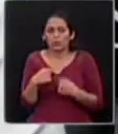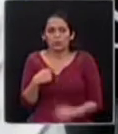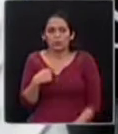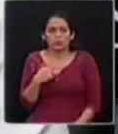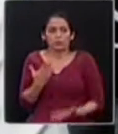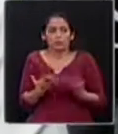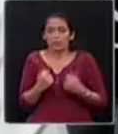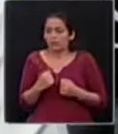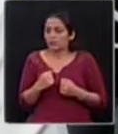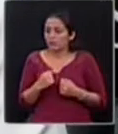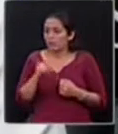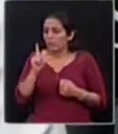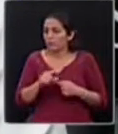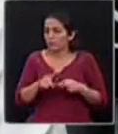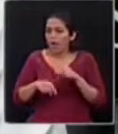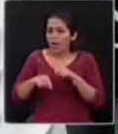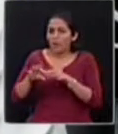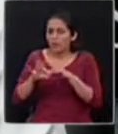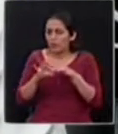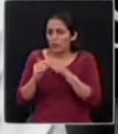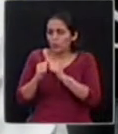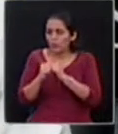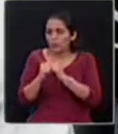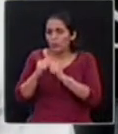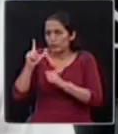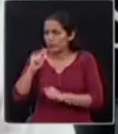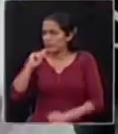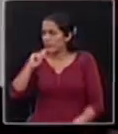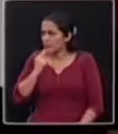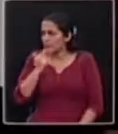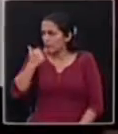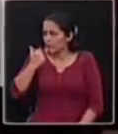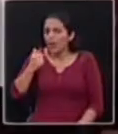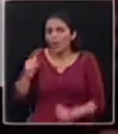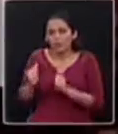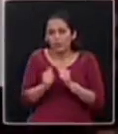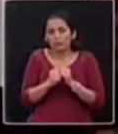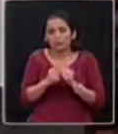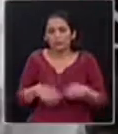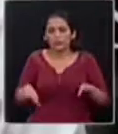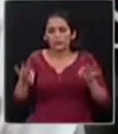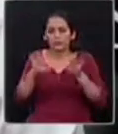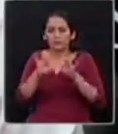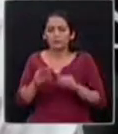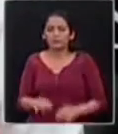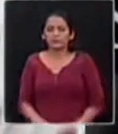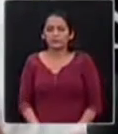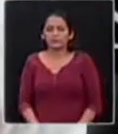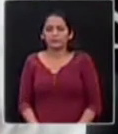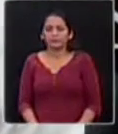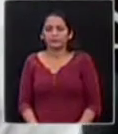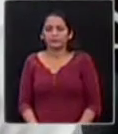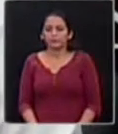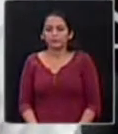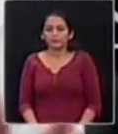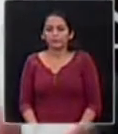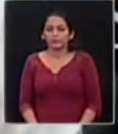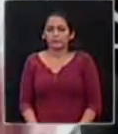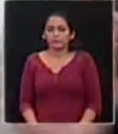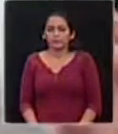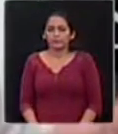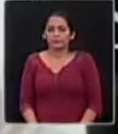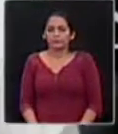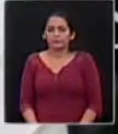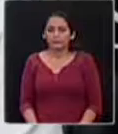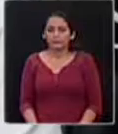respetable y teniendo una justicia independiente en la estructuración del estado ese consejo se llamaba al menos